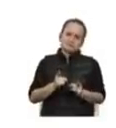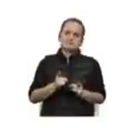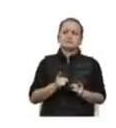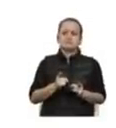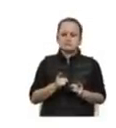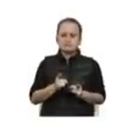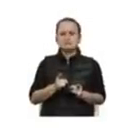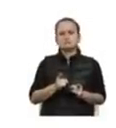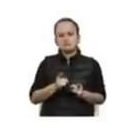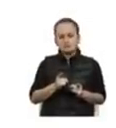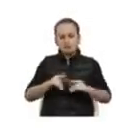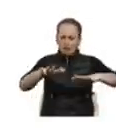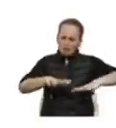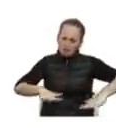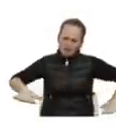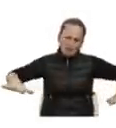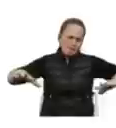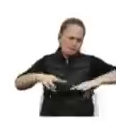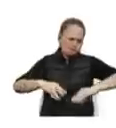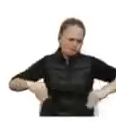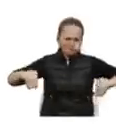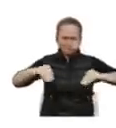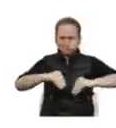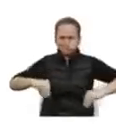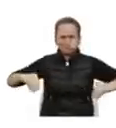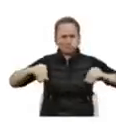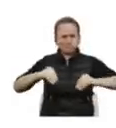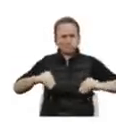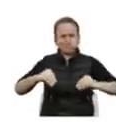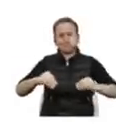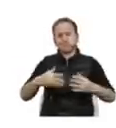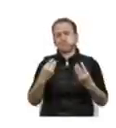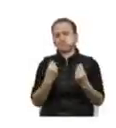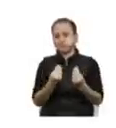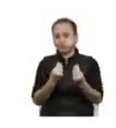Inmensas extensiones de tierra